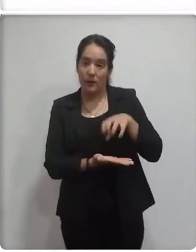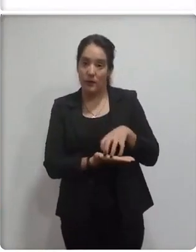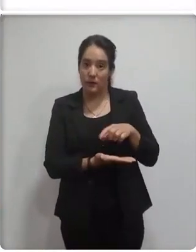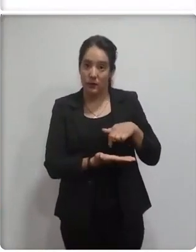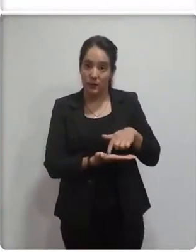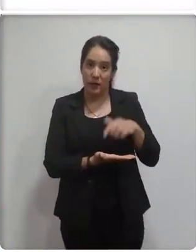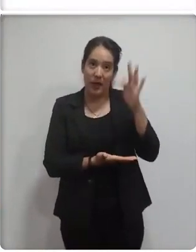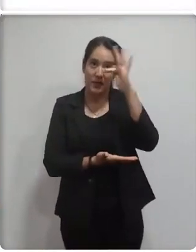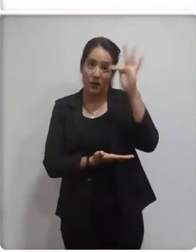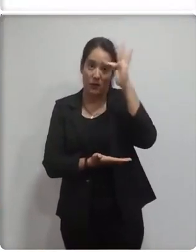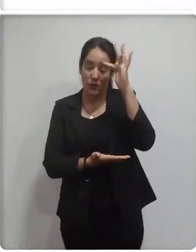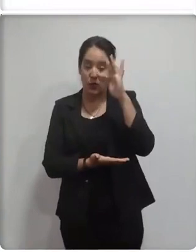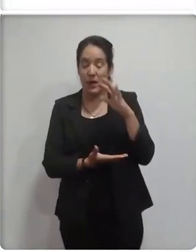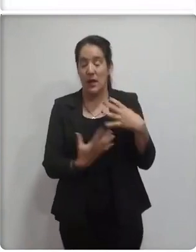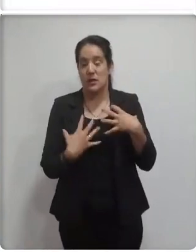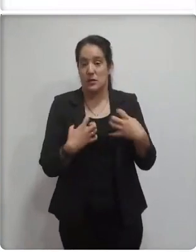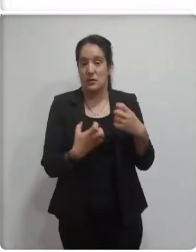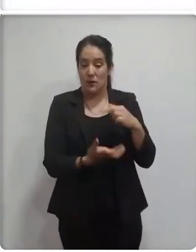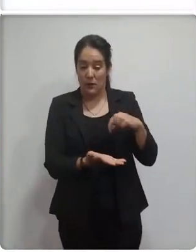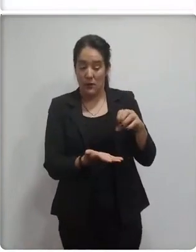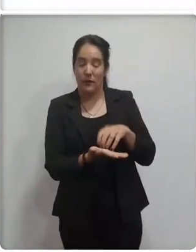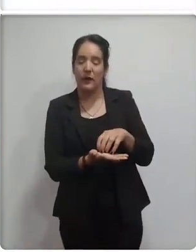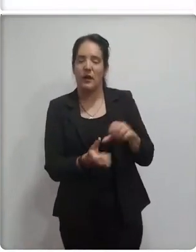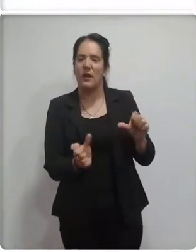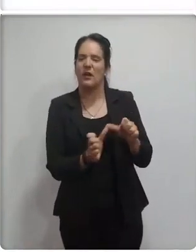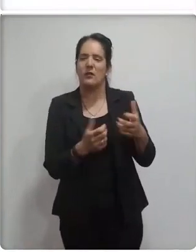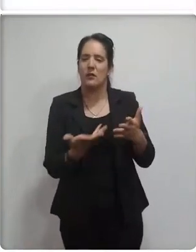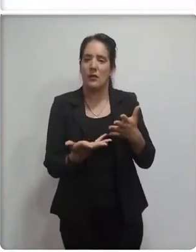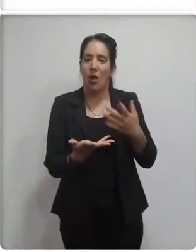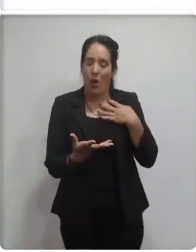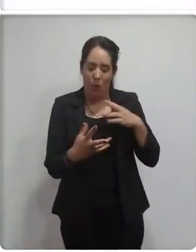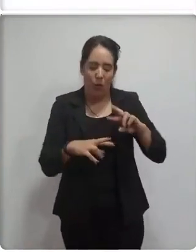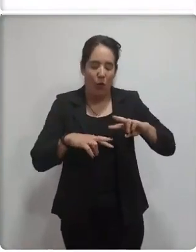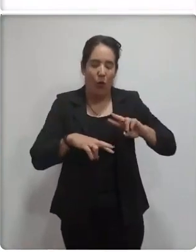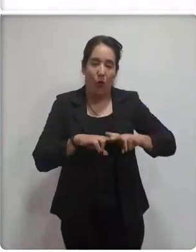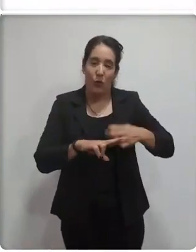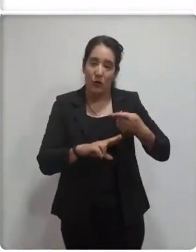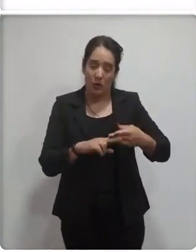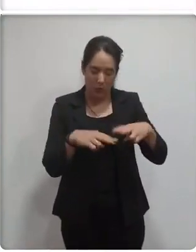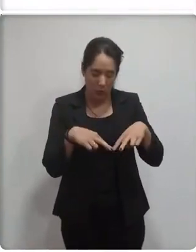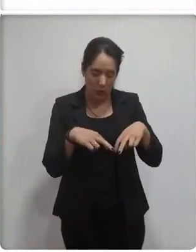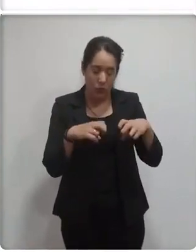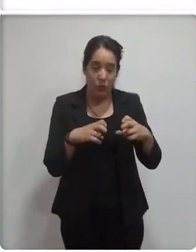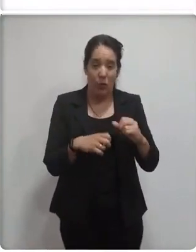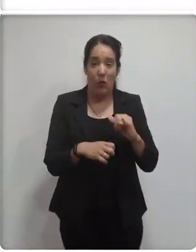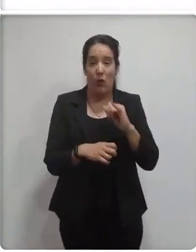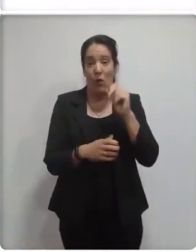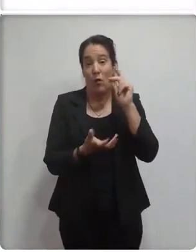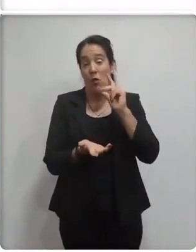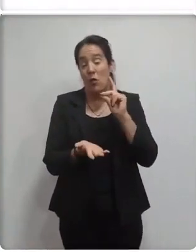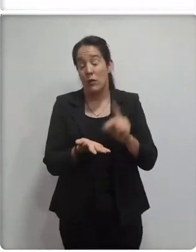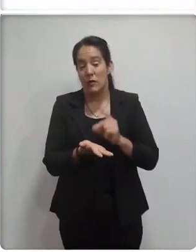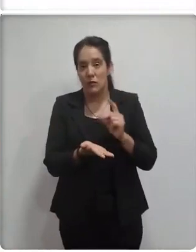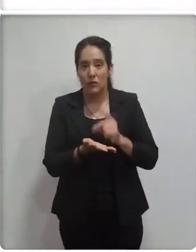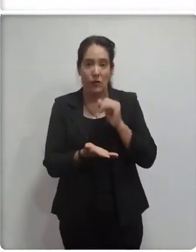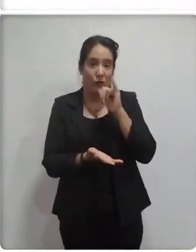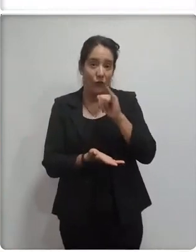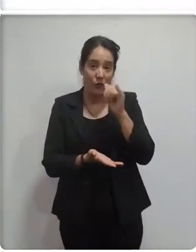de tecnologías sanitarias, lo que hizo fue una revisión y un informe de respuesta rápida, que ellos le